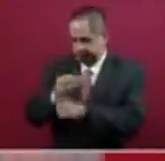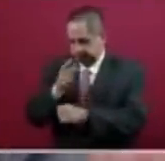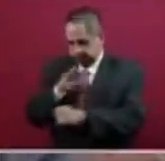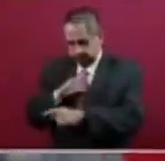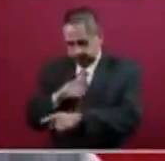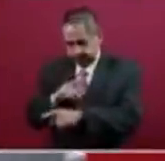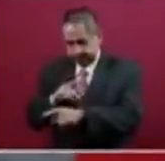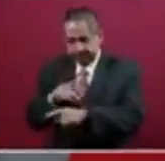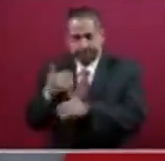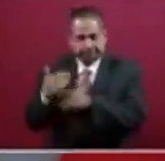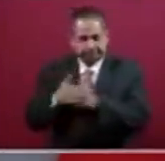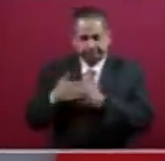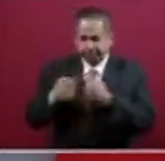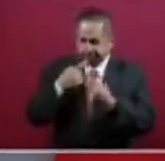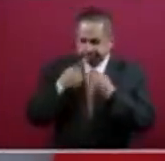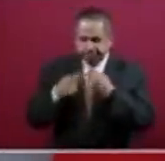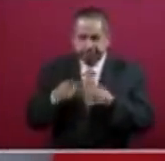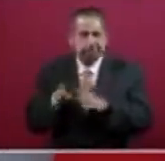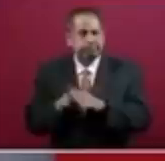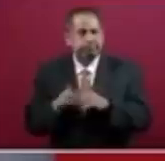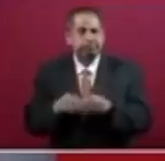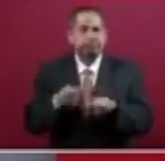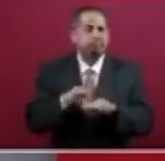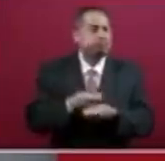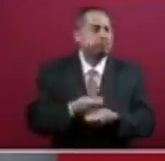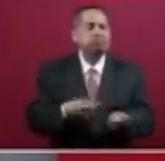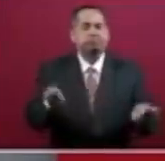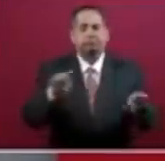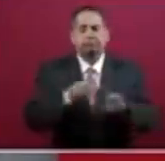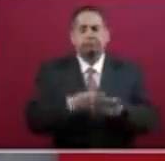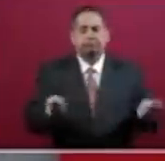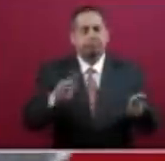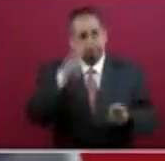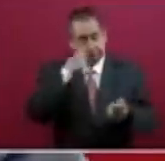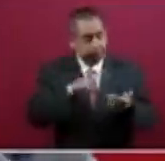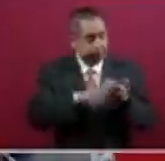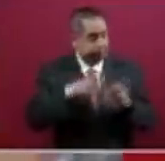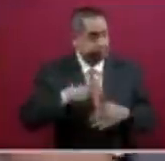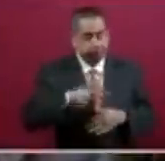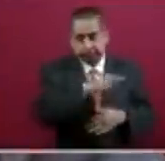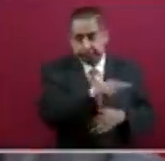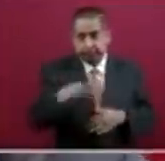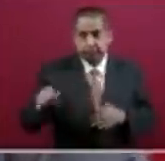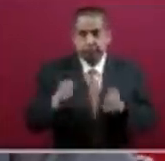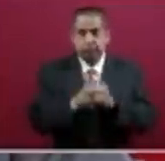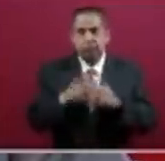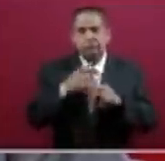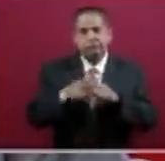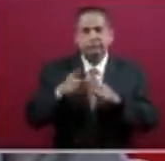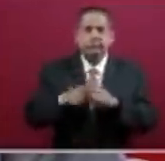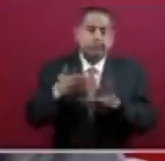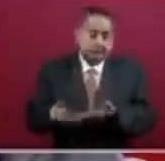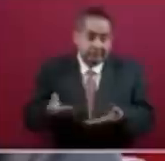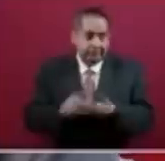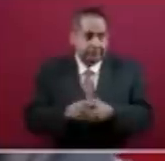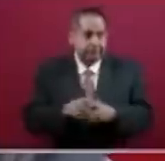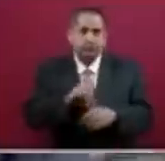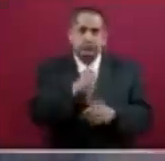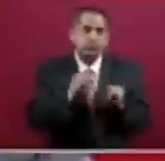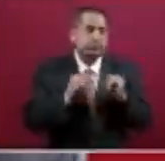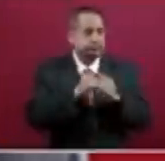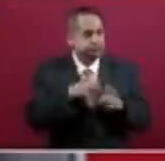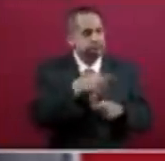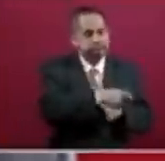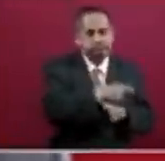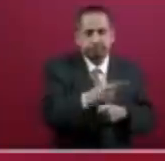se tiene que distribuir el apoyo a la gente a través de varias instituciones, también